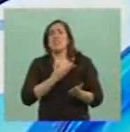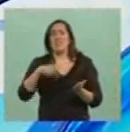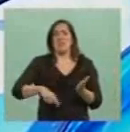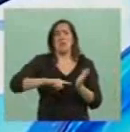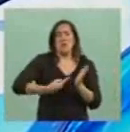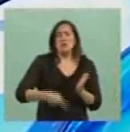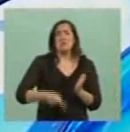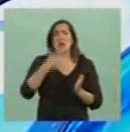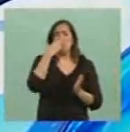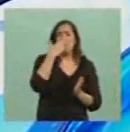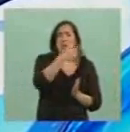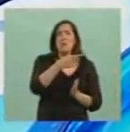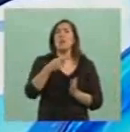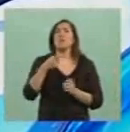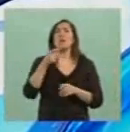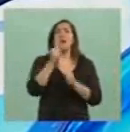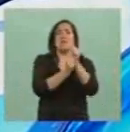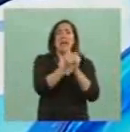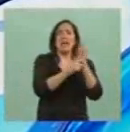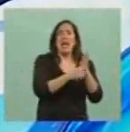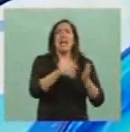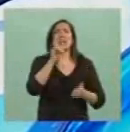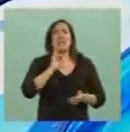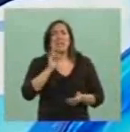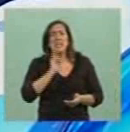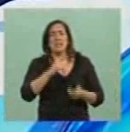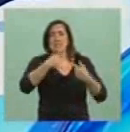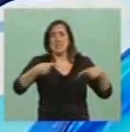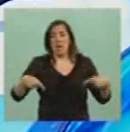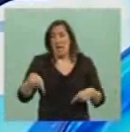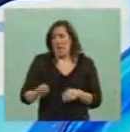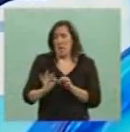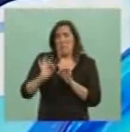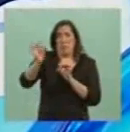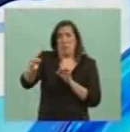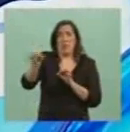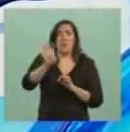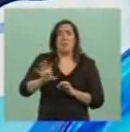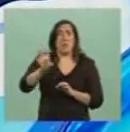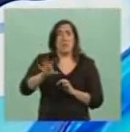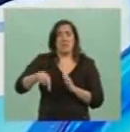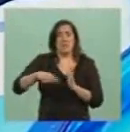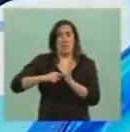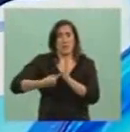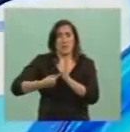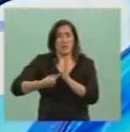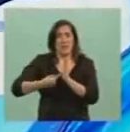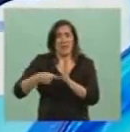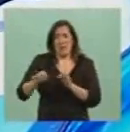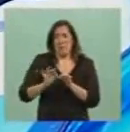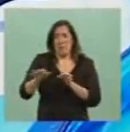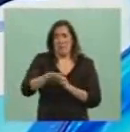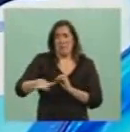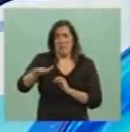que ustedes tengan una idea. Aquí nomás, en la provincia de Buenos Aires,